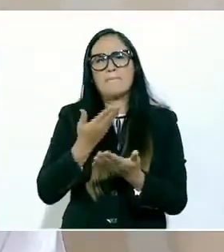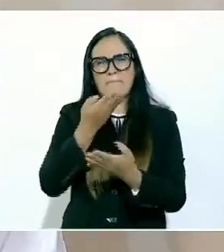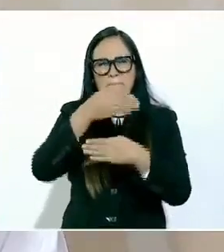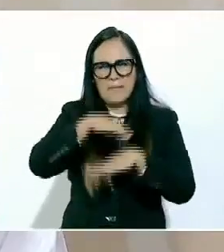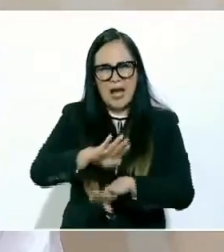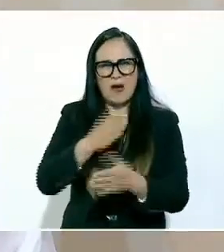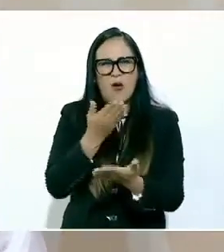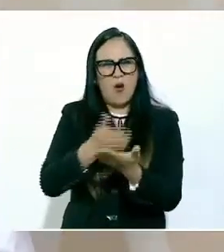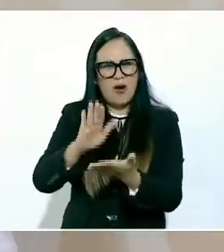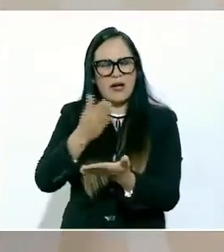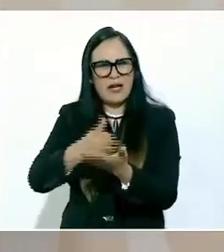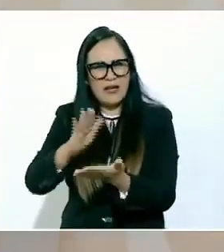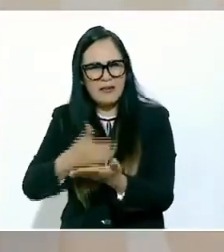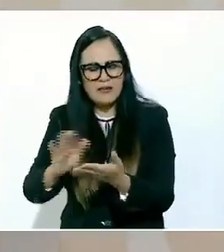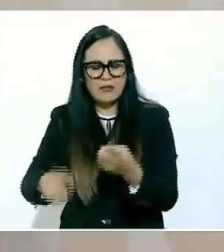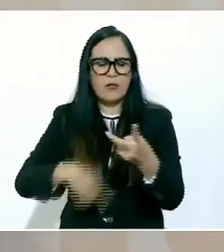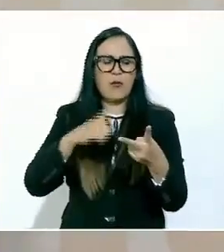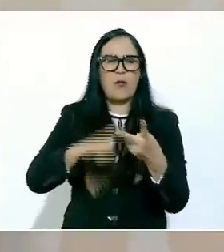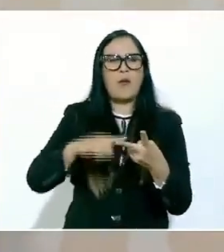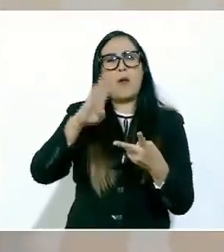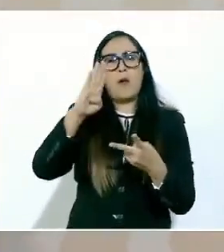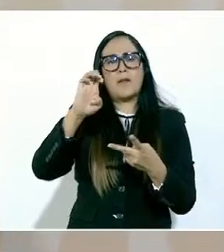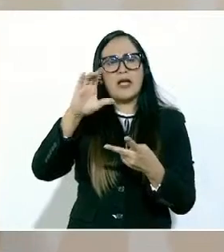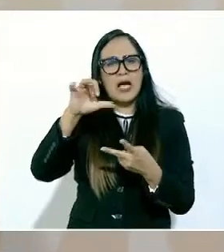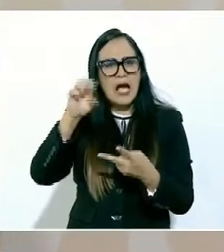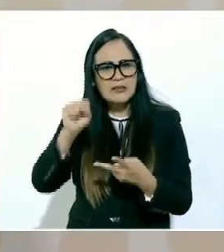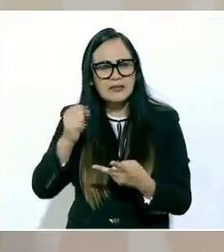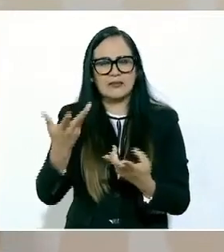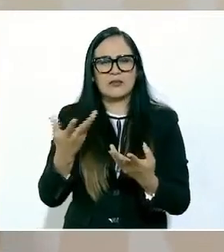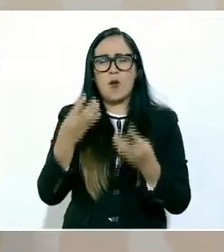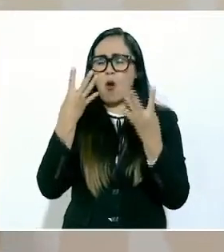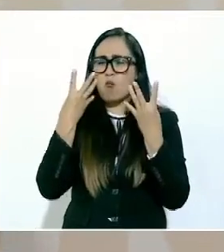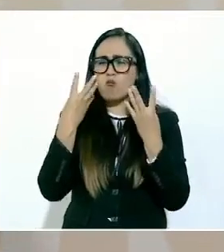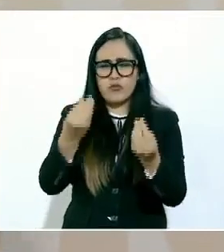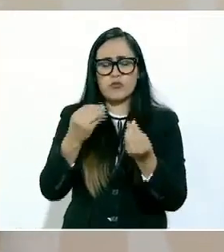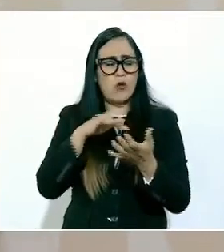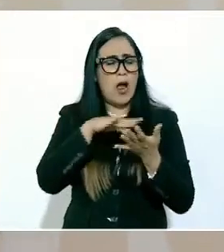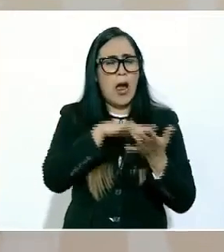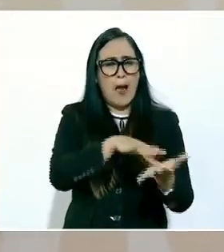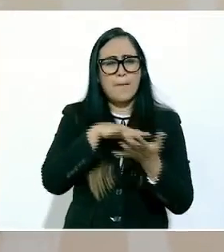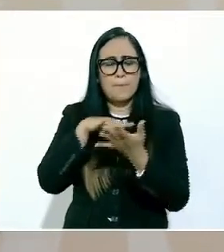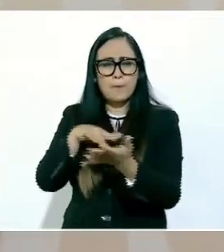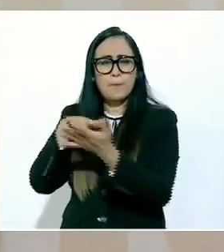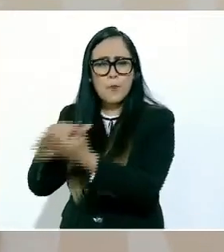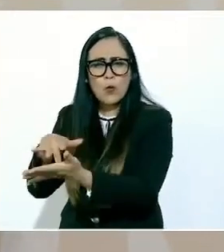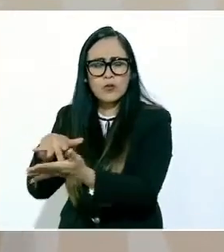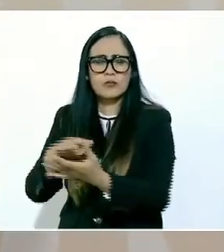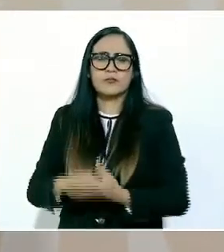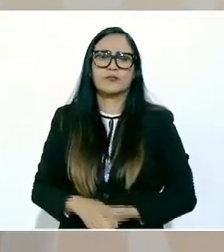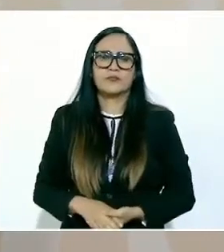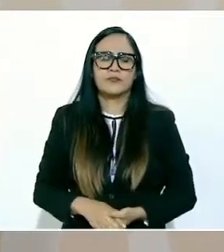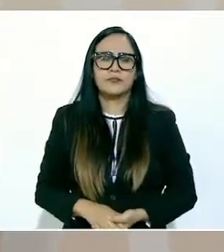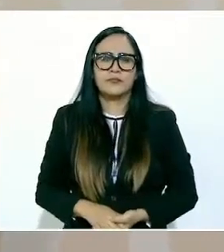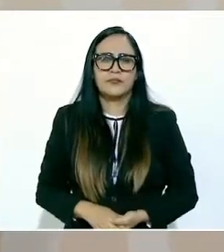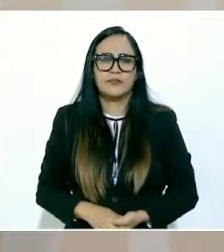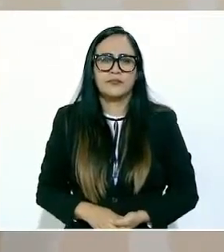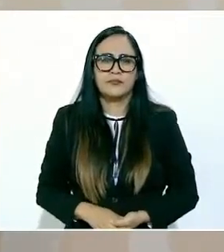créditos, becas, muchos apoyos